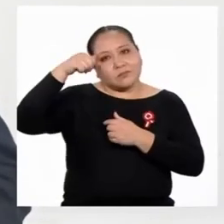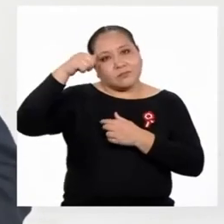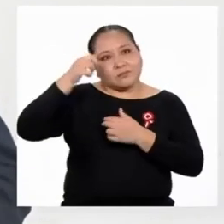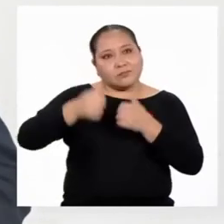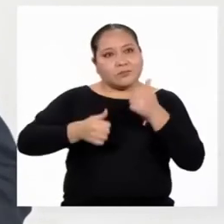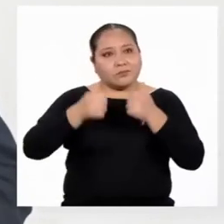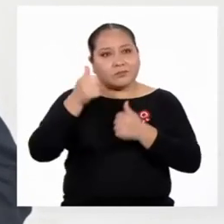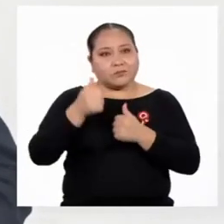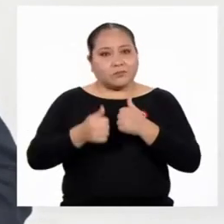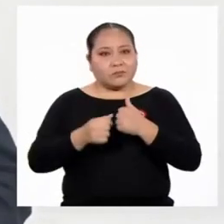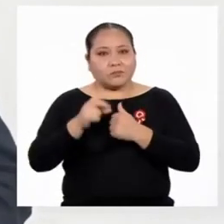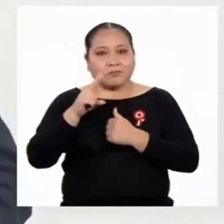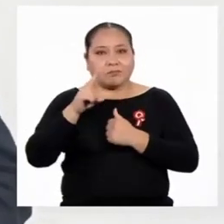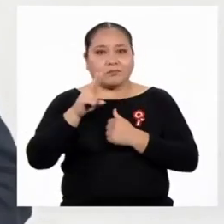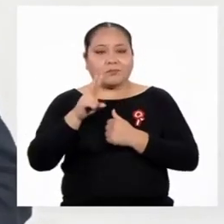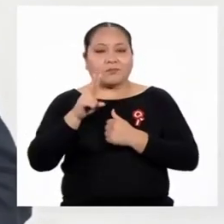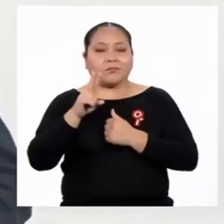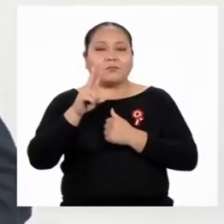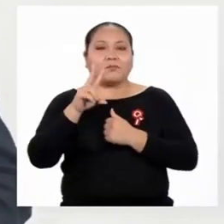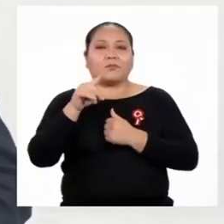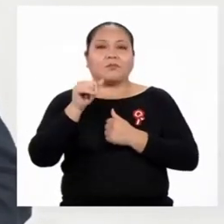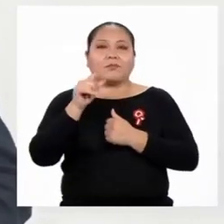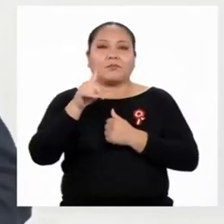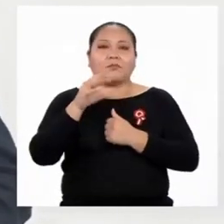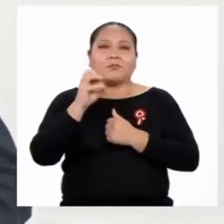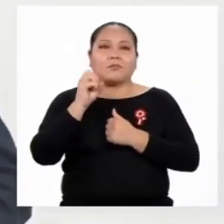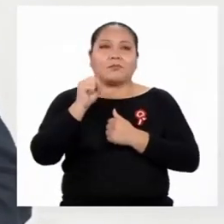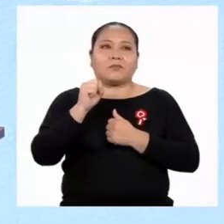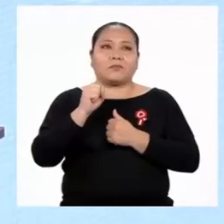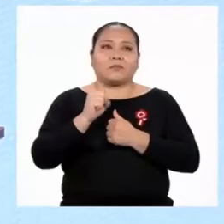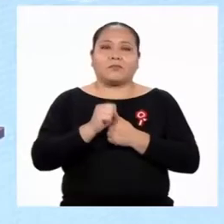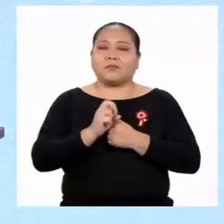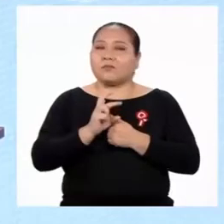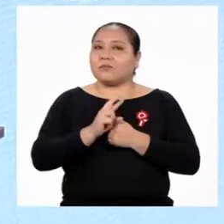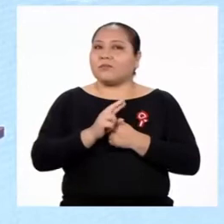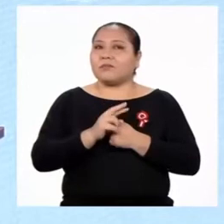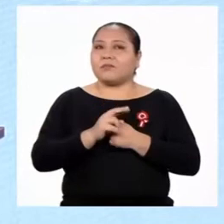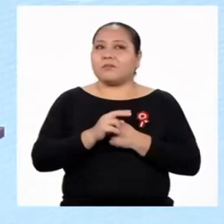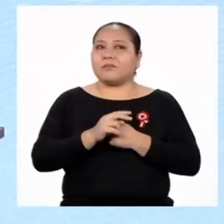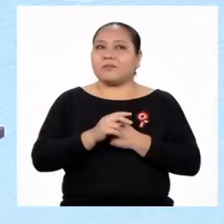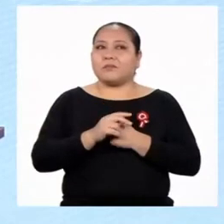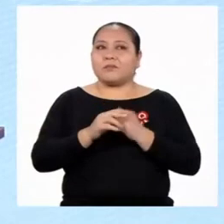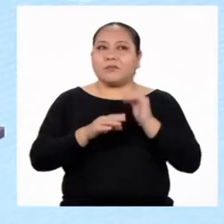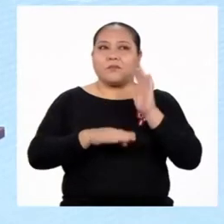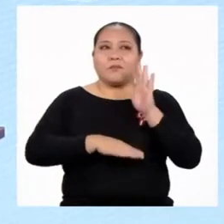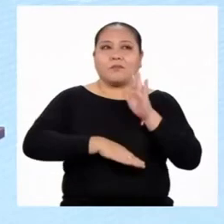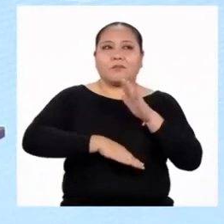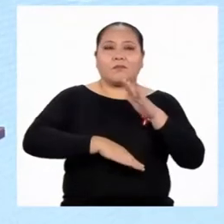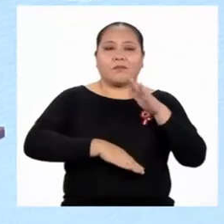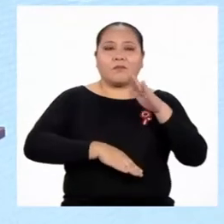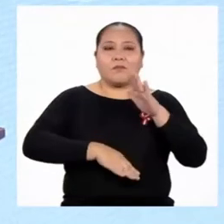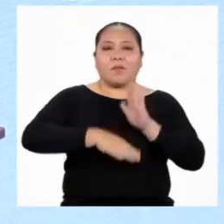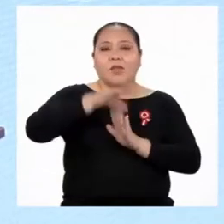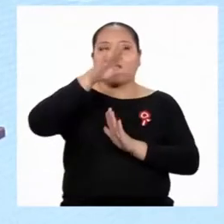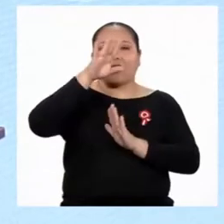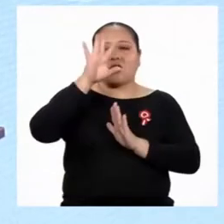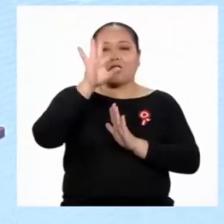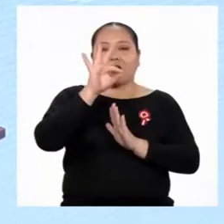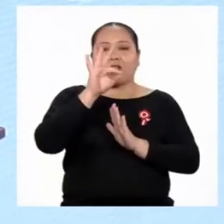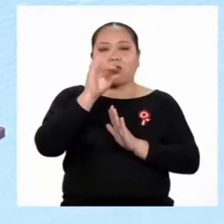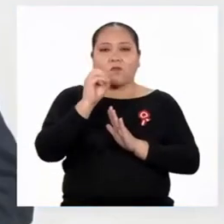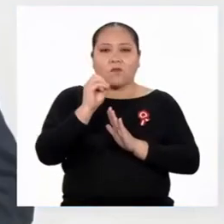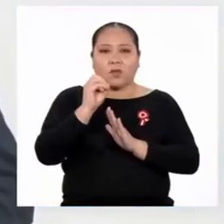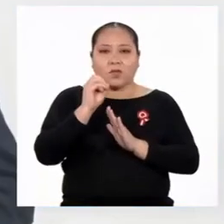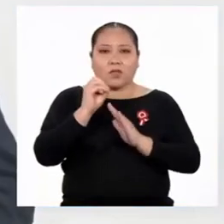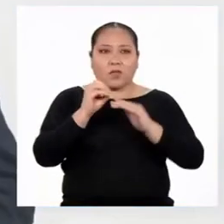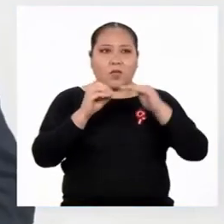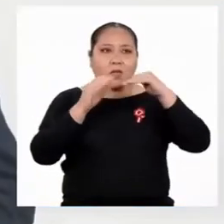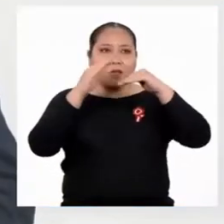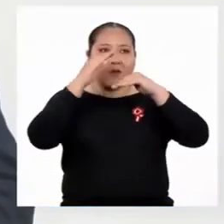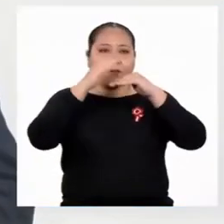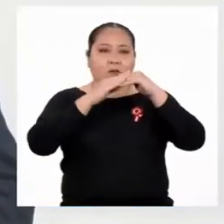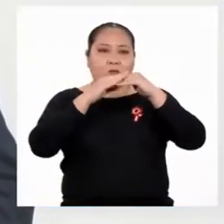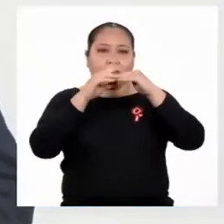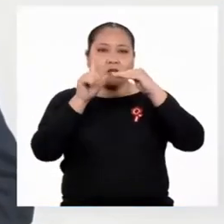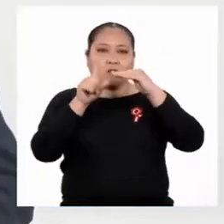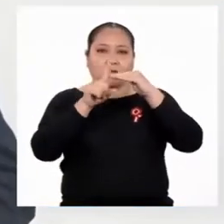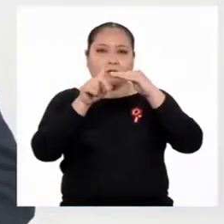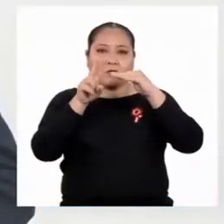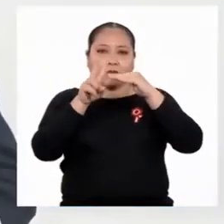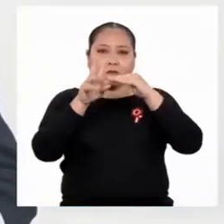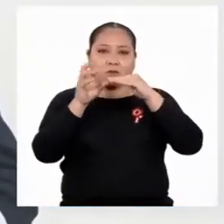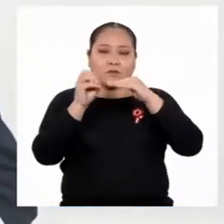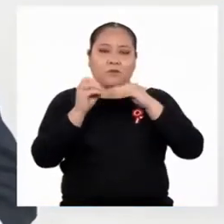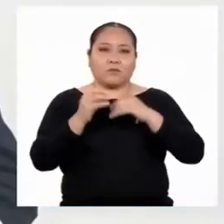era el valor de una presión sistólica normal? Mayor de 90 y menor a 120.